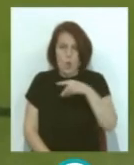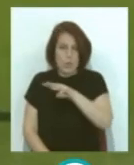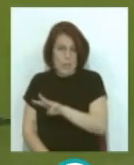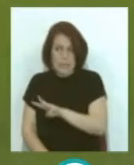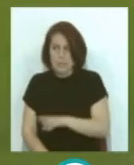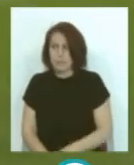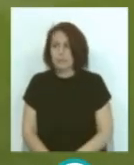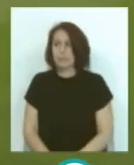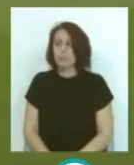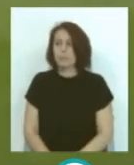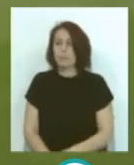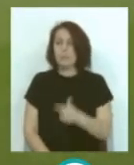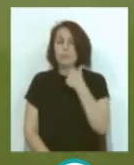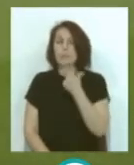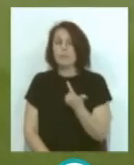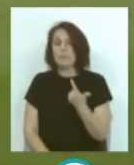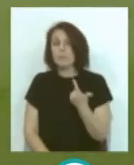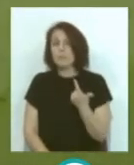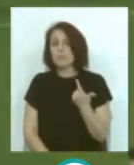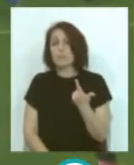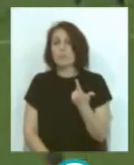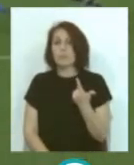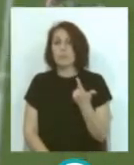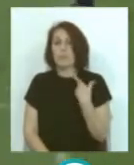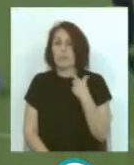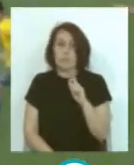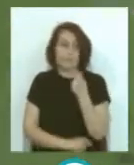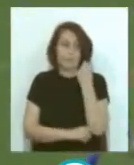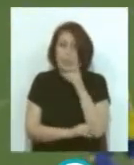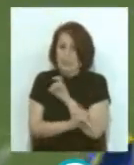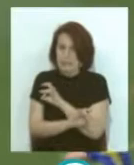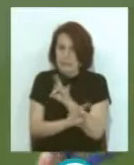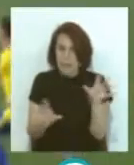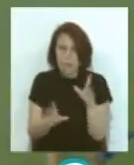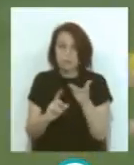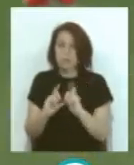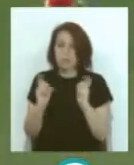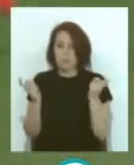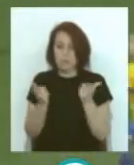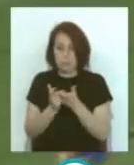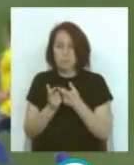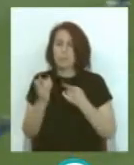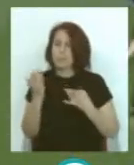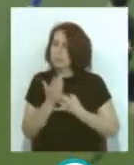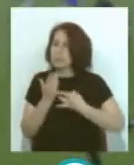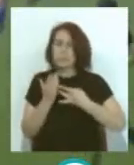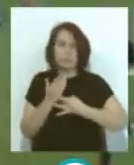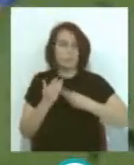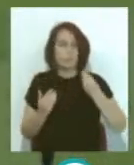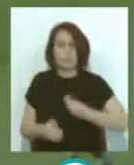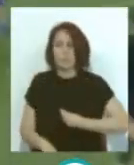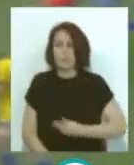0-3, decir que fue un triunfo claro de un equipo con mucha calidad